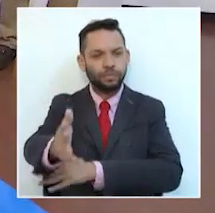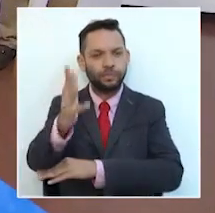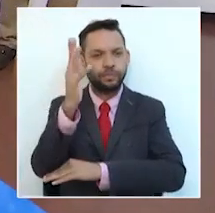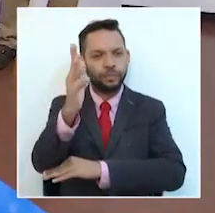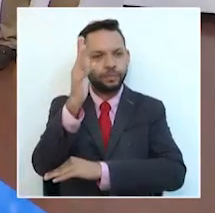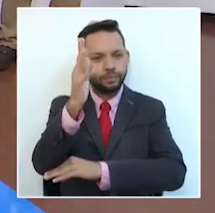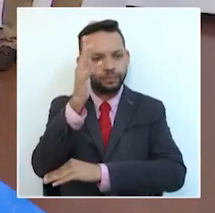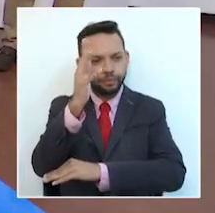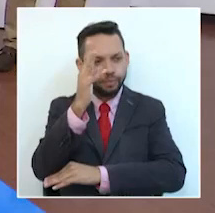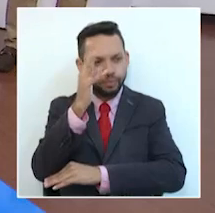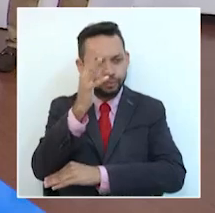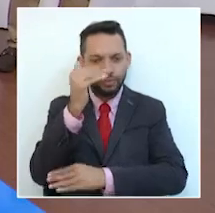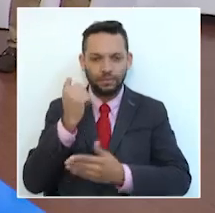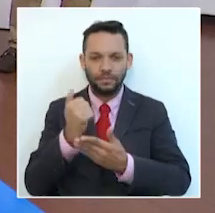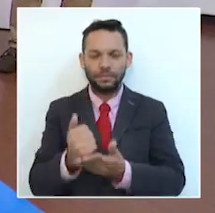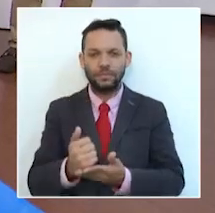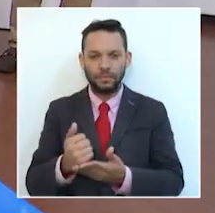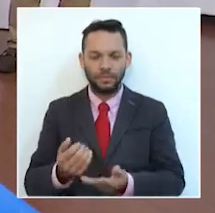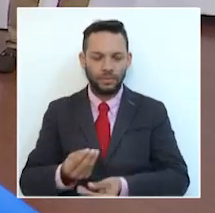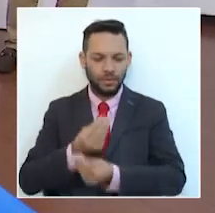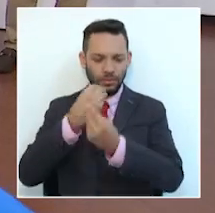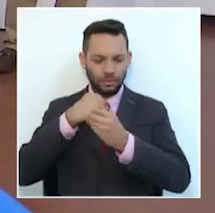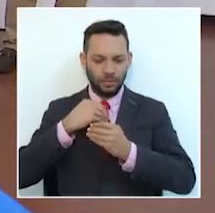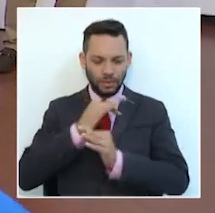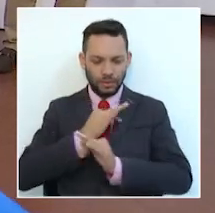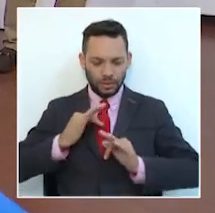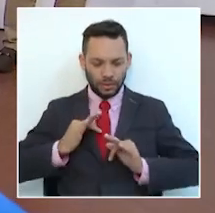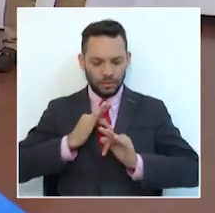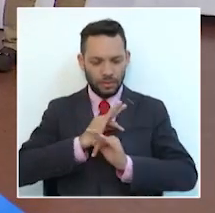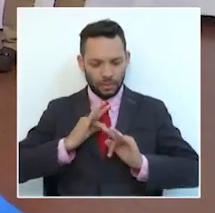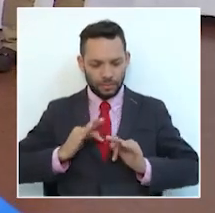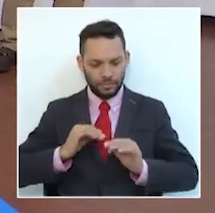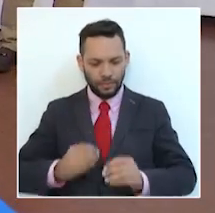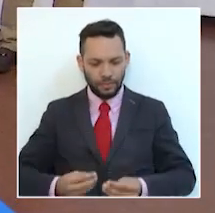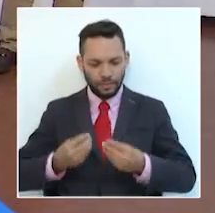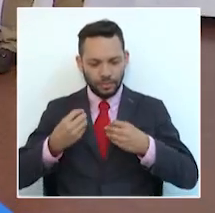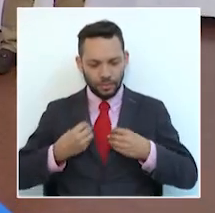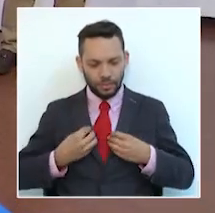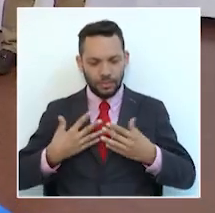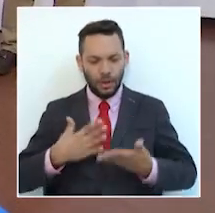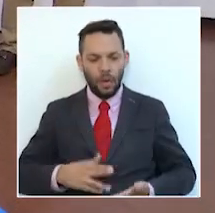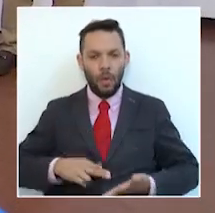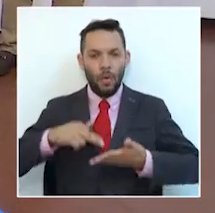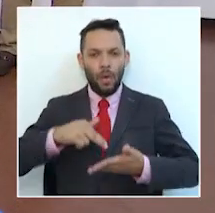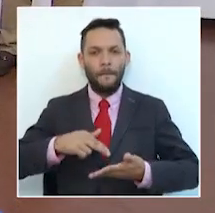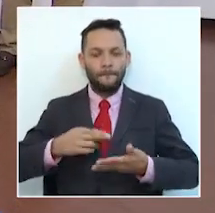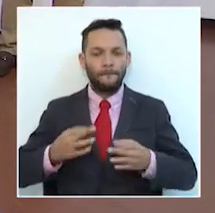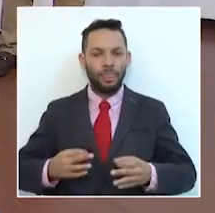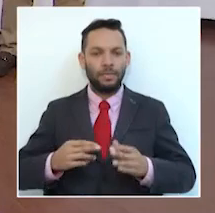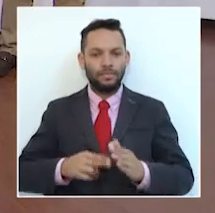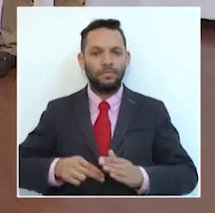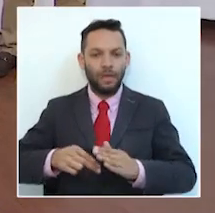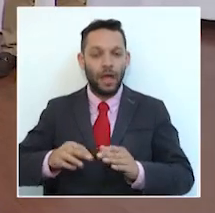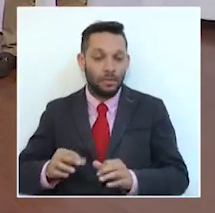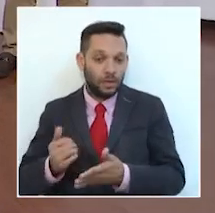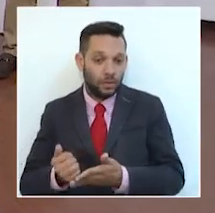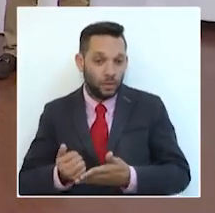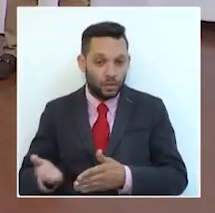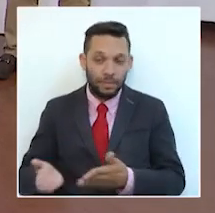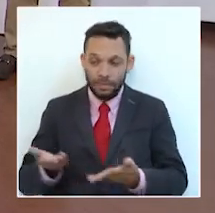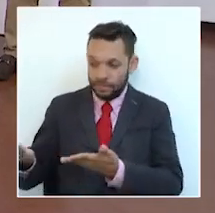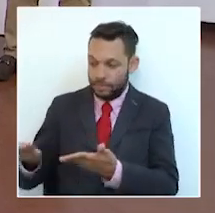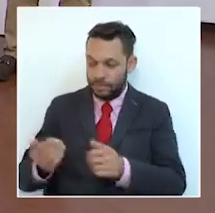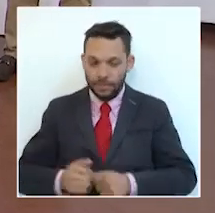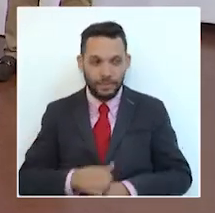que encontramos a través de esas técnicas terapéuticas que ustedes utilizan en bien de la salud bienvenidos muchas gracias